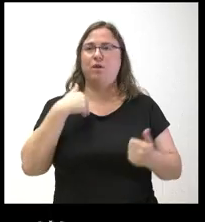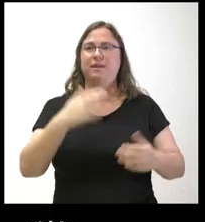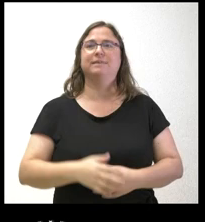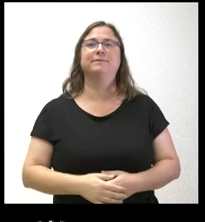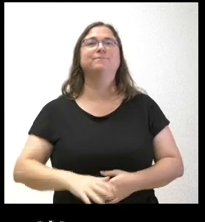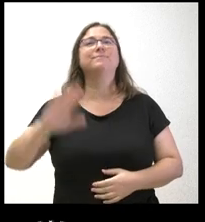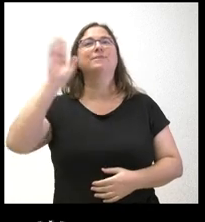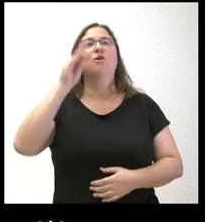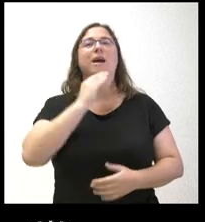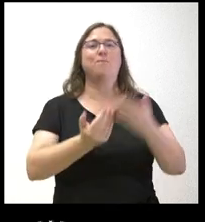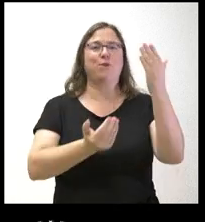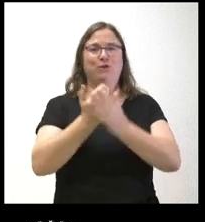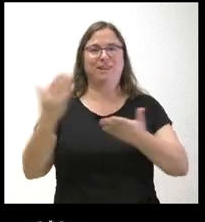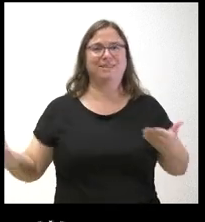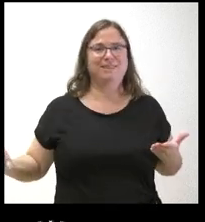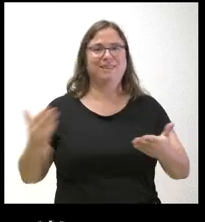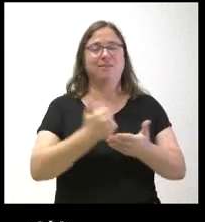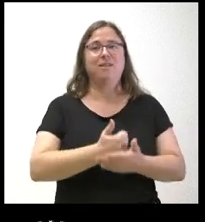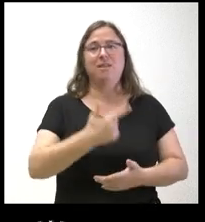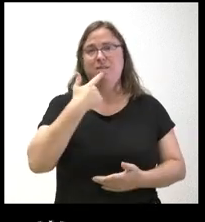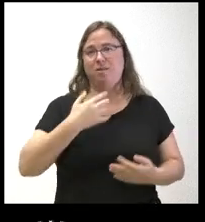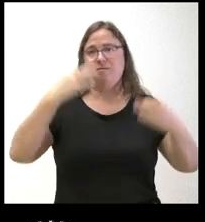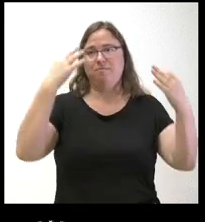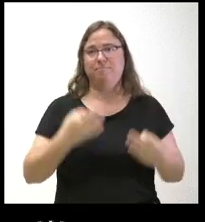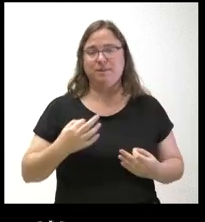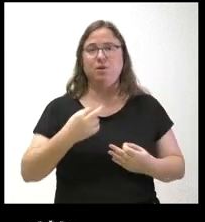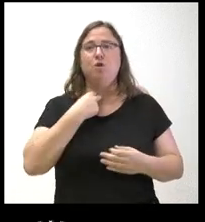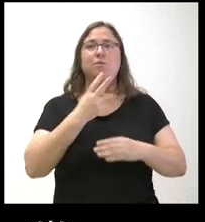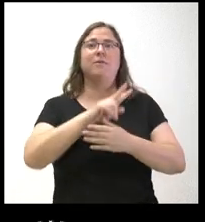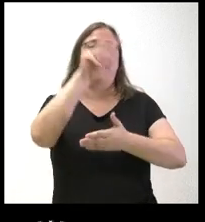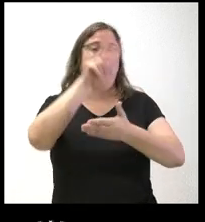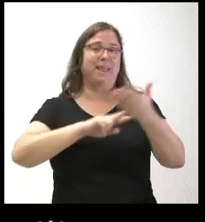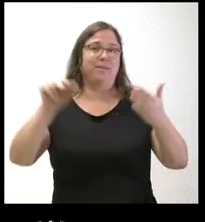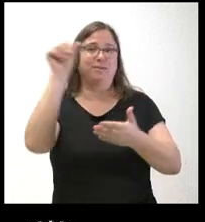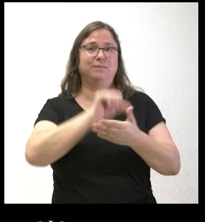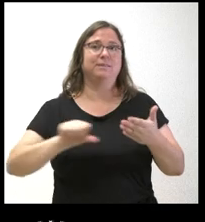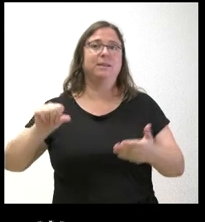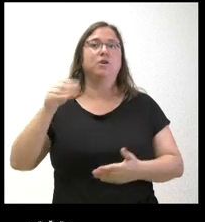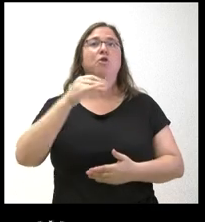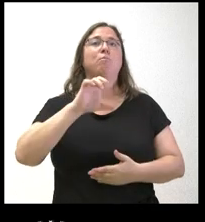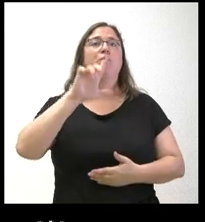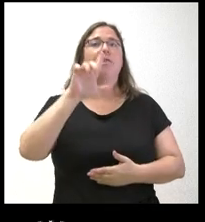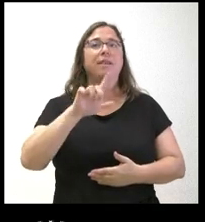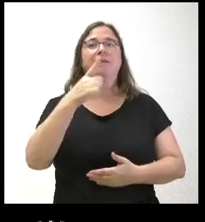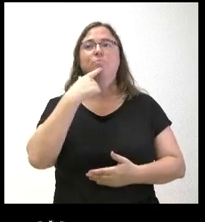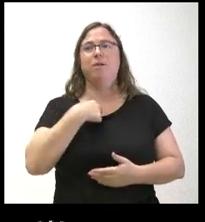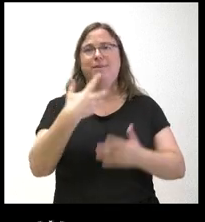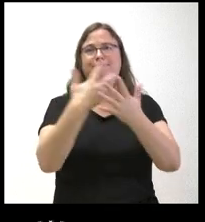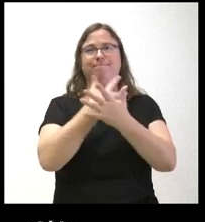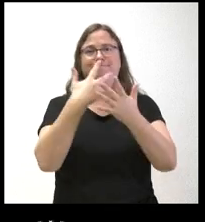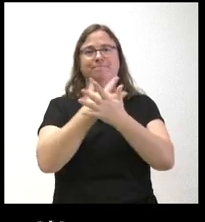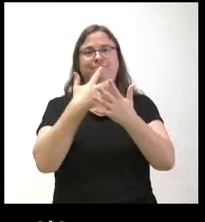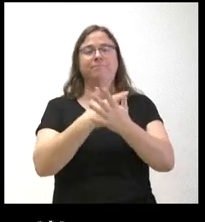Hola buenos a todos doy por hecho que el portavoz se ha leído esta semana el boletín oficial de Castilla y león y me va a poder explicar